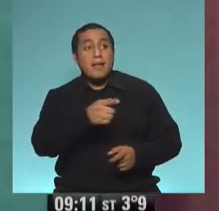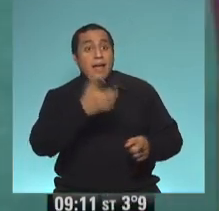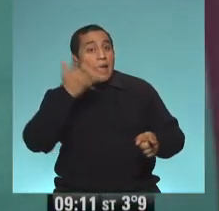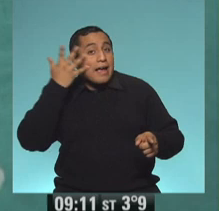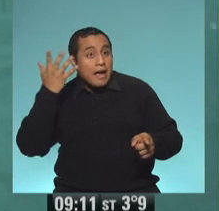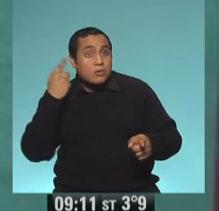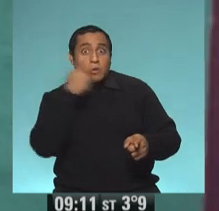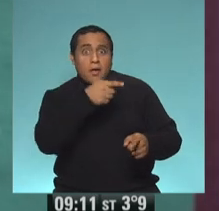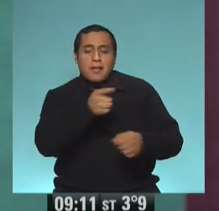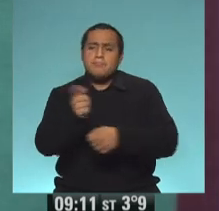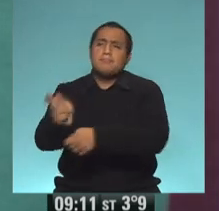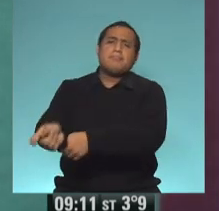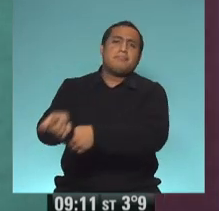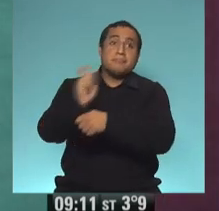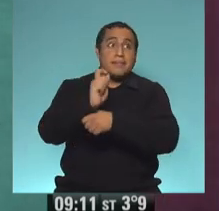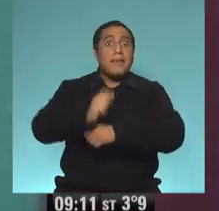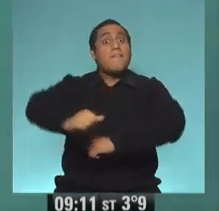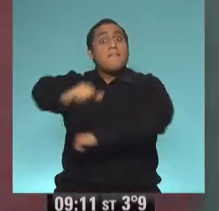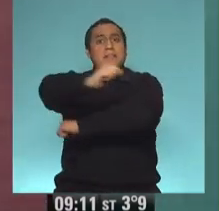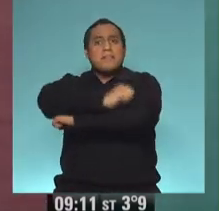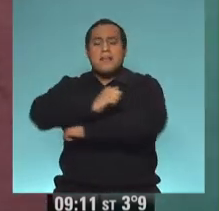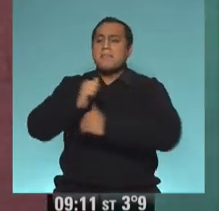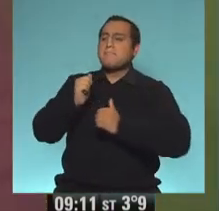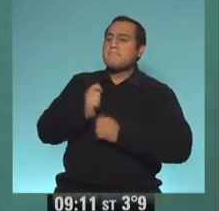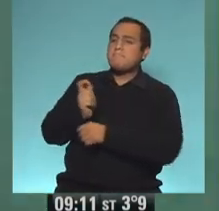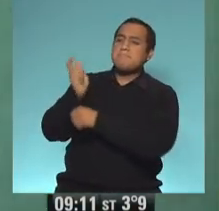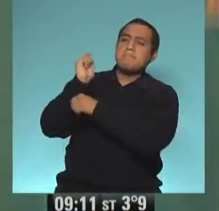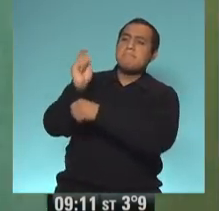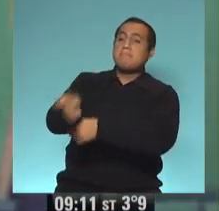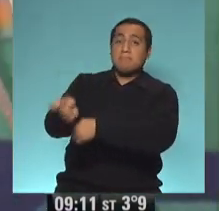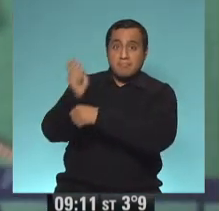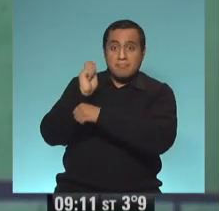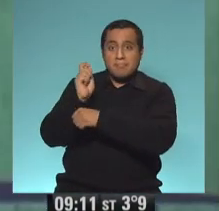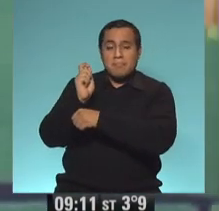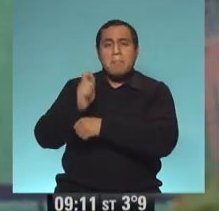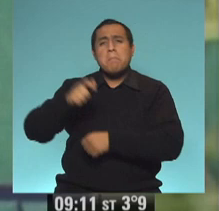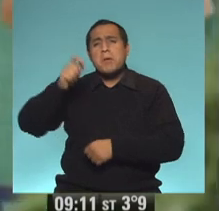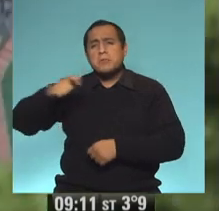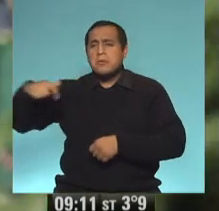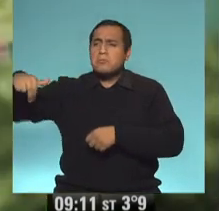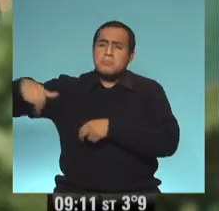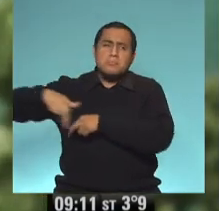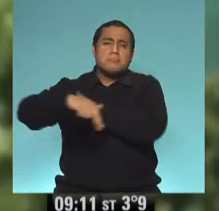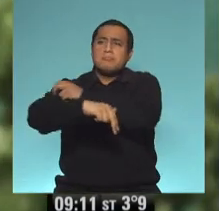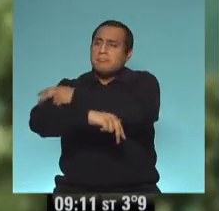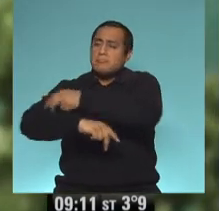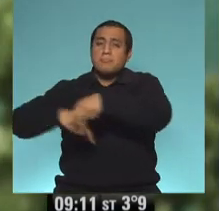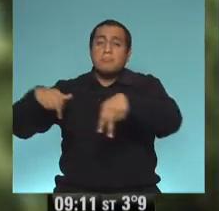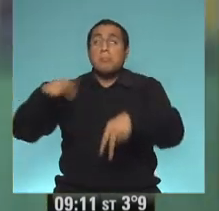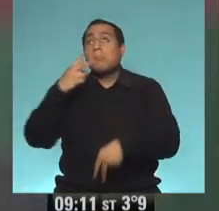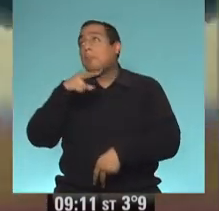allí, sentado en su ventana. A la gente que pasa a